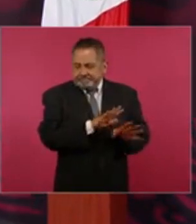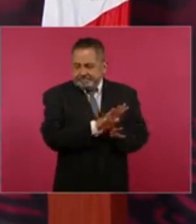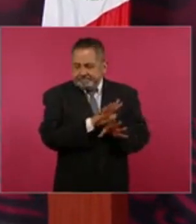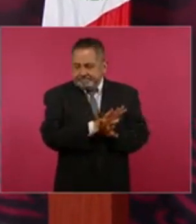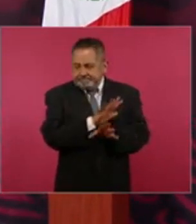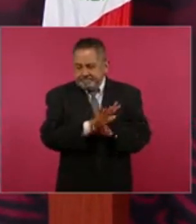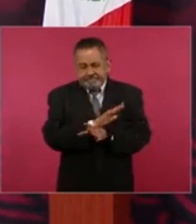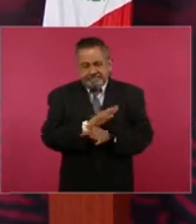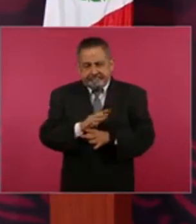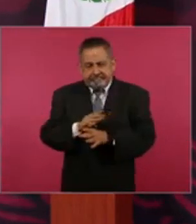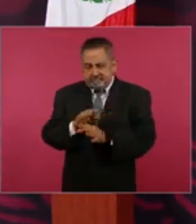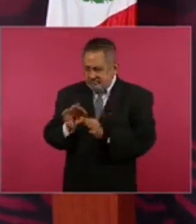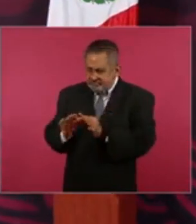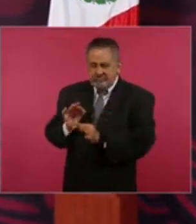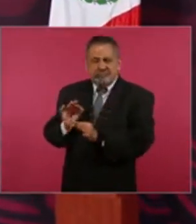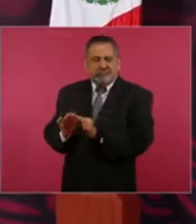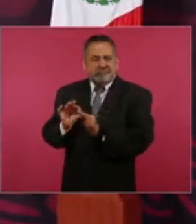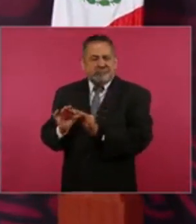todas las